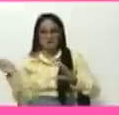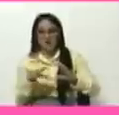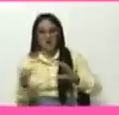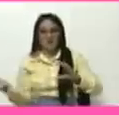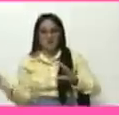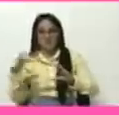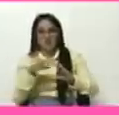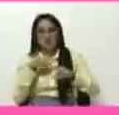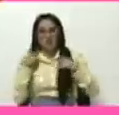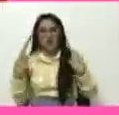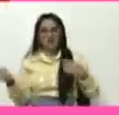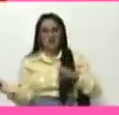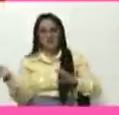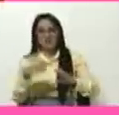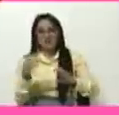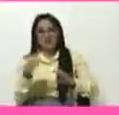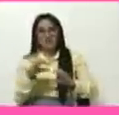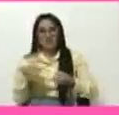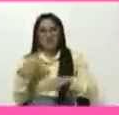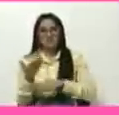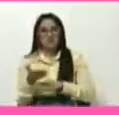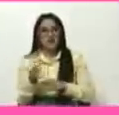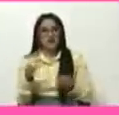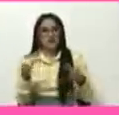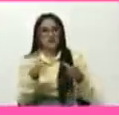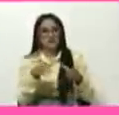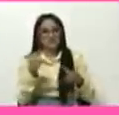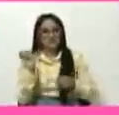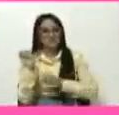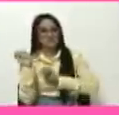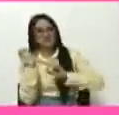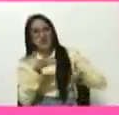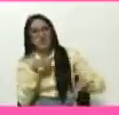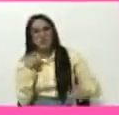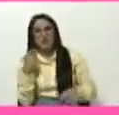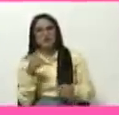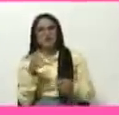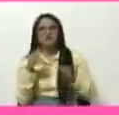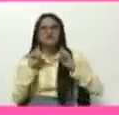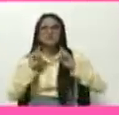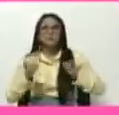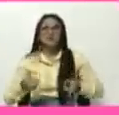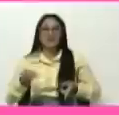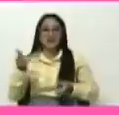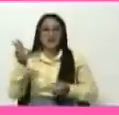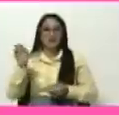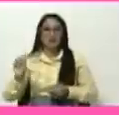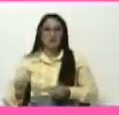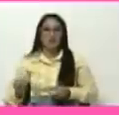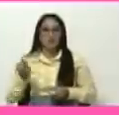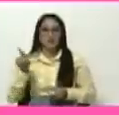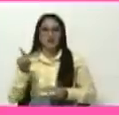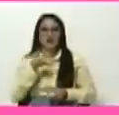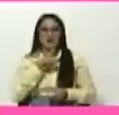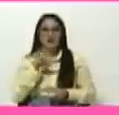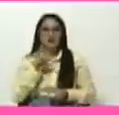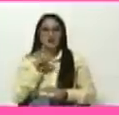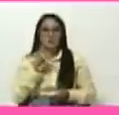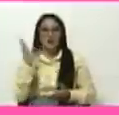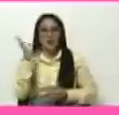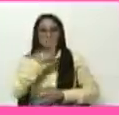camión y luego los depositaban en un sector del Cementerio General del Sur, que le pusieron el nombre de La